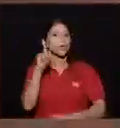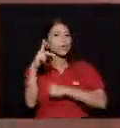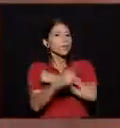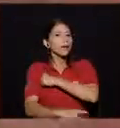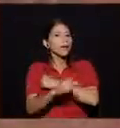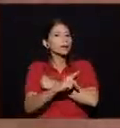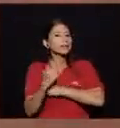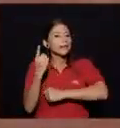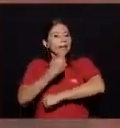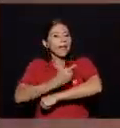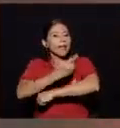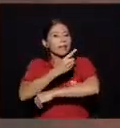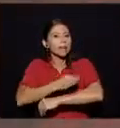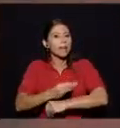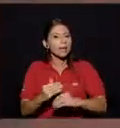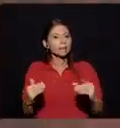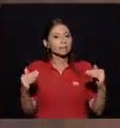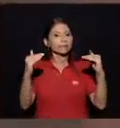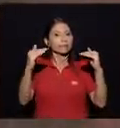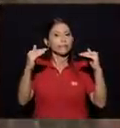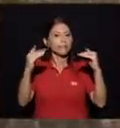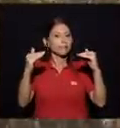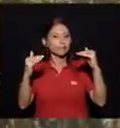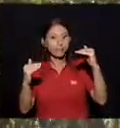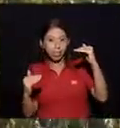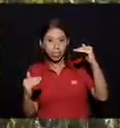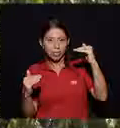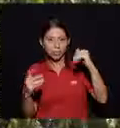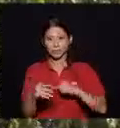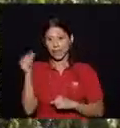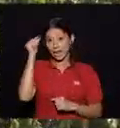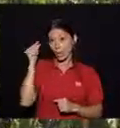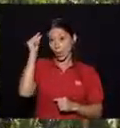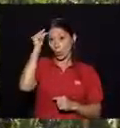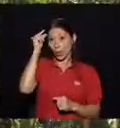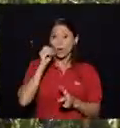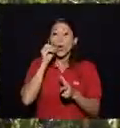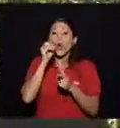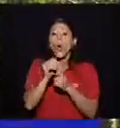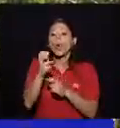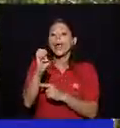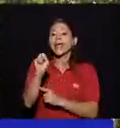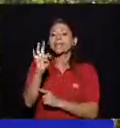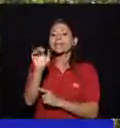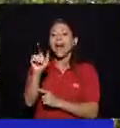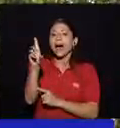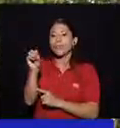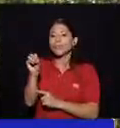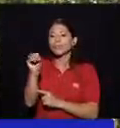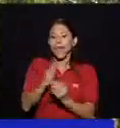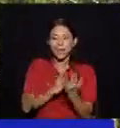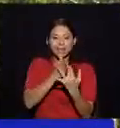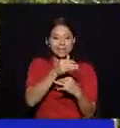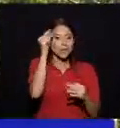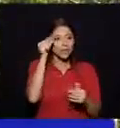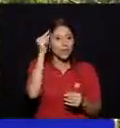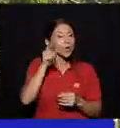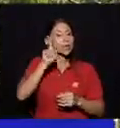un país cada día más desigual. El gobierno o el Estado, más bien a través del gobierno, debería